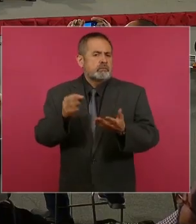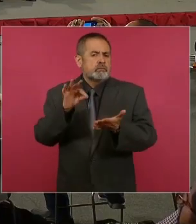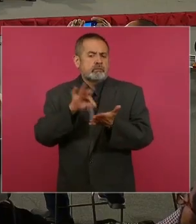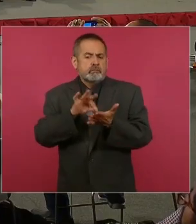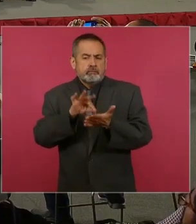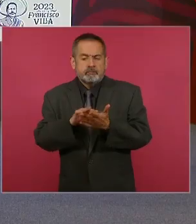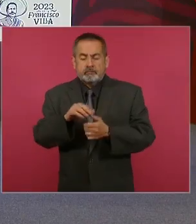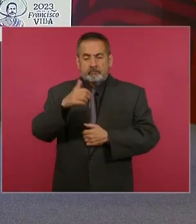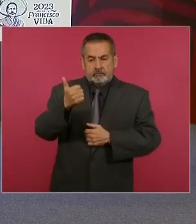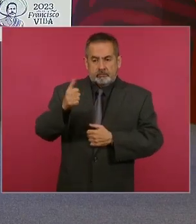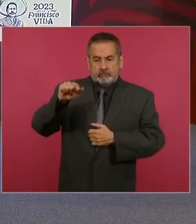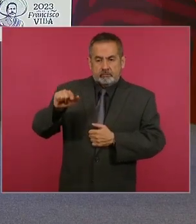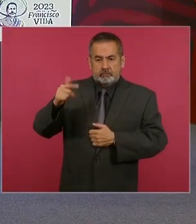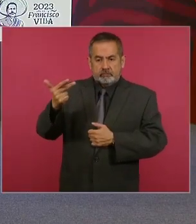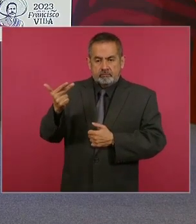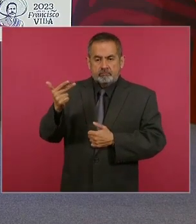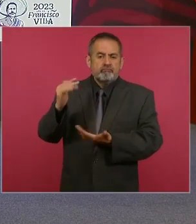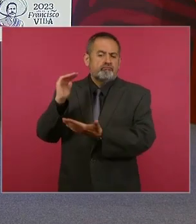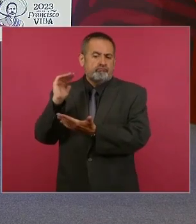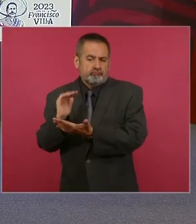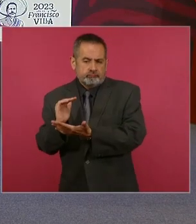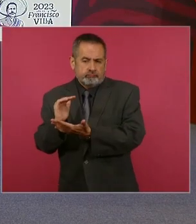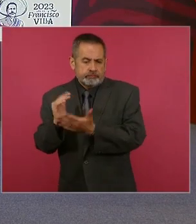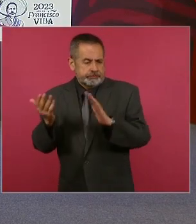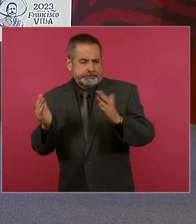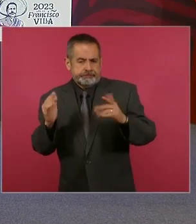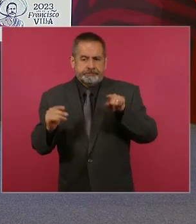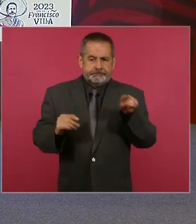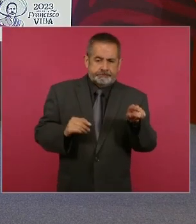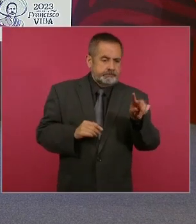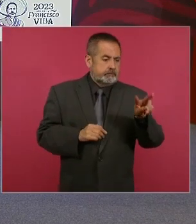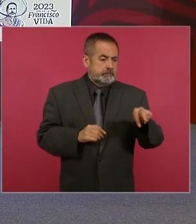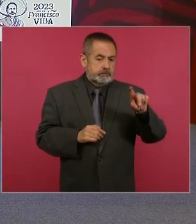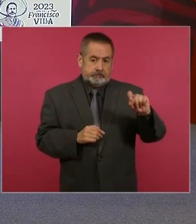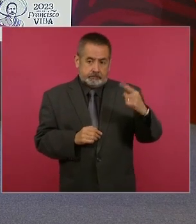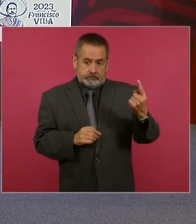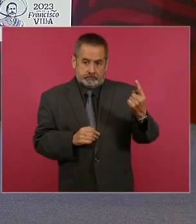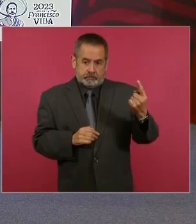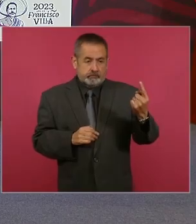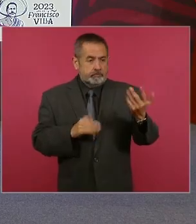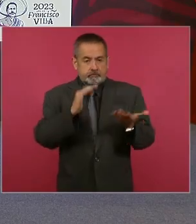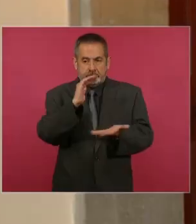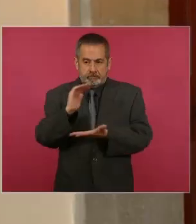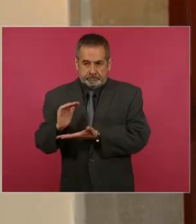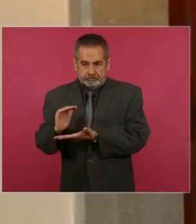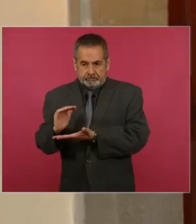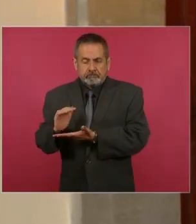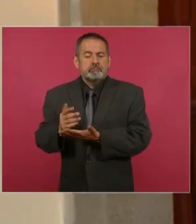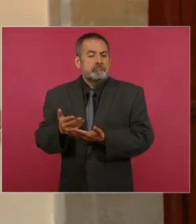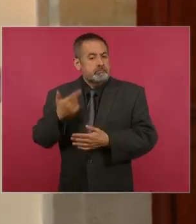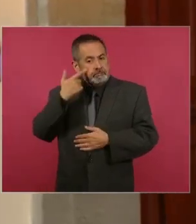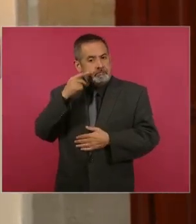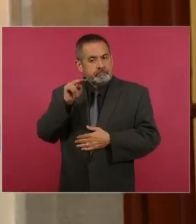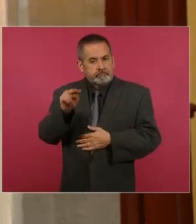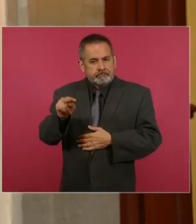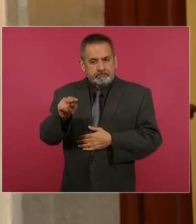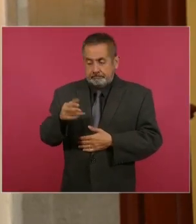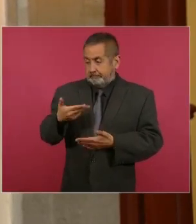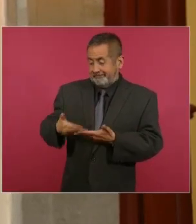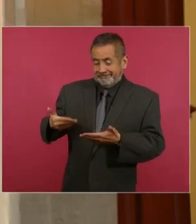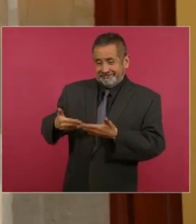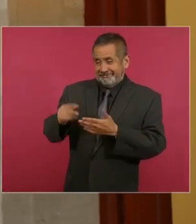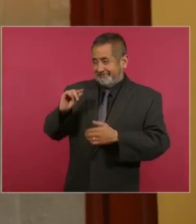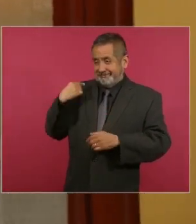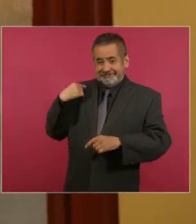fue 6.8 menor comparado con 2021. Sin embargo, si lo vemos en lo que es en esta administración en